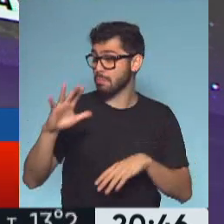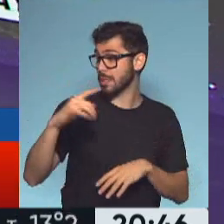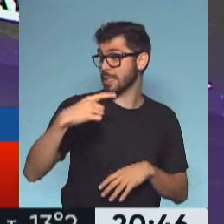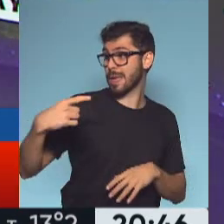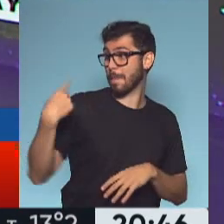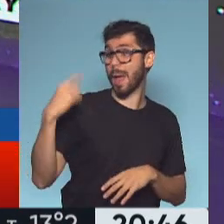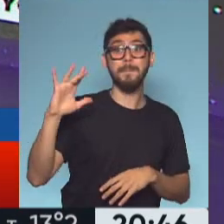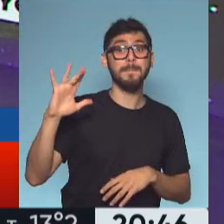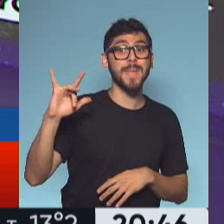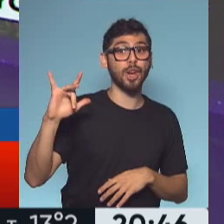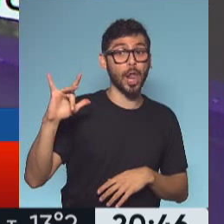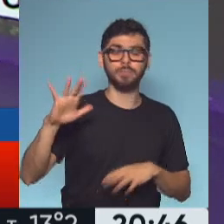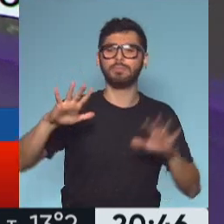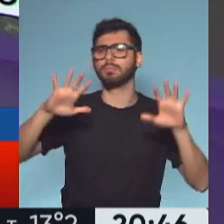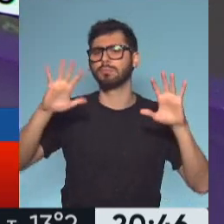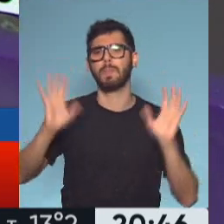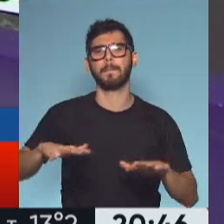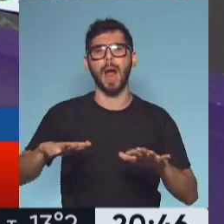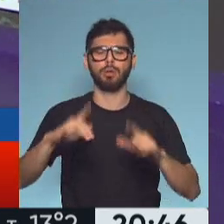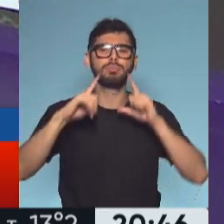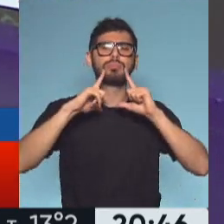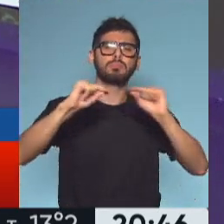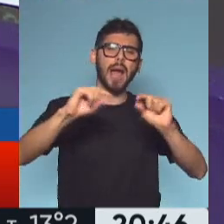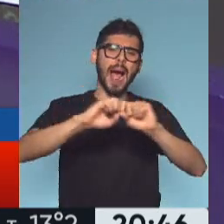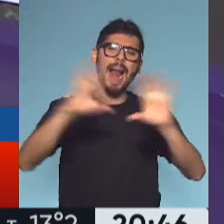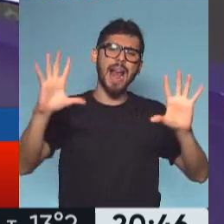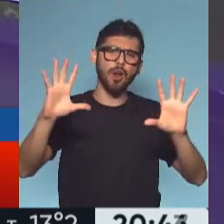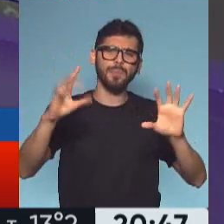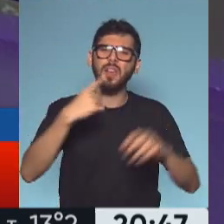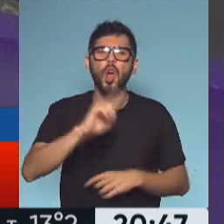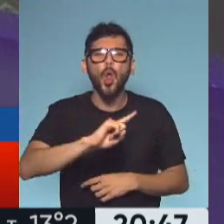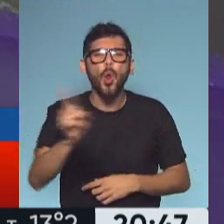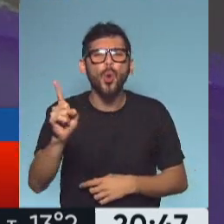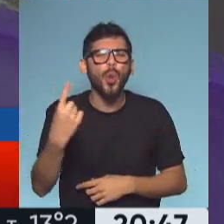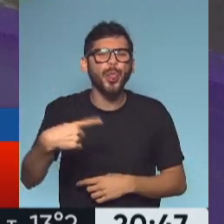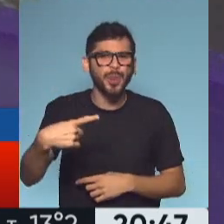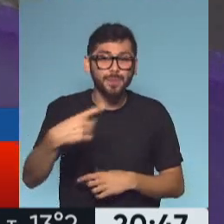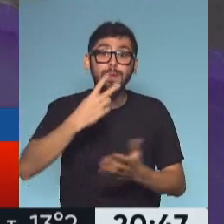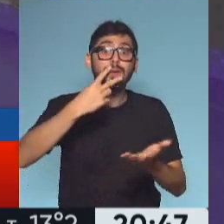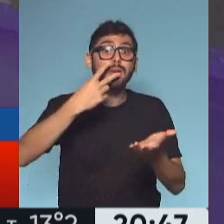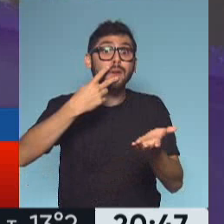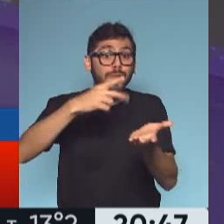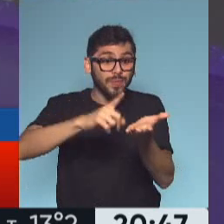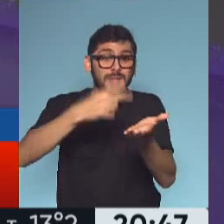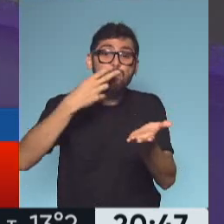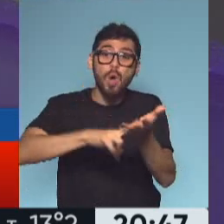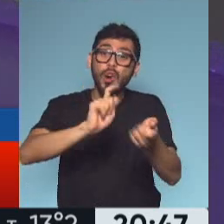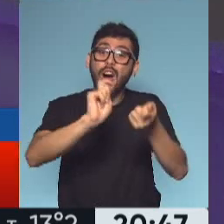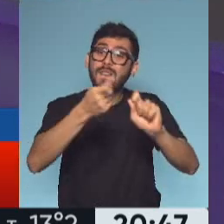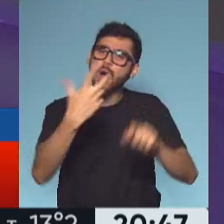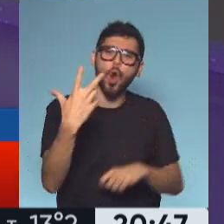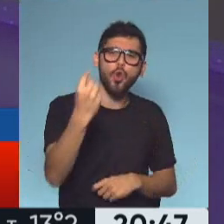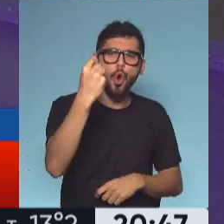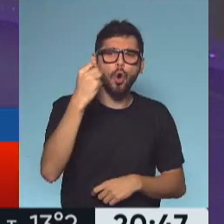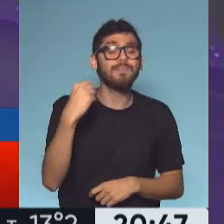semana anterior, donde el reclamo era claro, ¿no? ¿Por qué no? Era no a la reforma tributaria. ¿Por qué? Porque claramente era una reforma tributaria